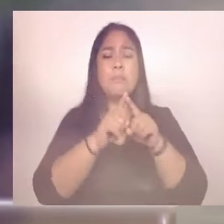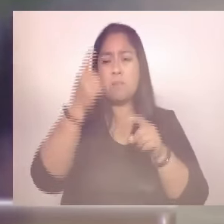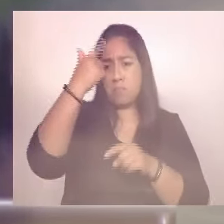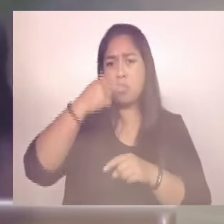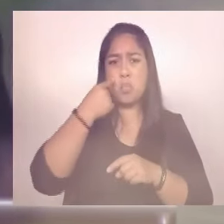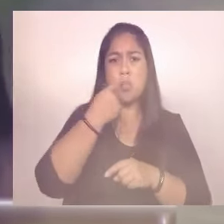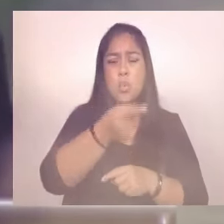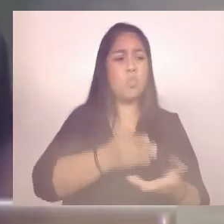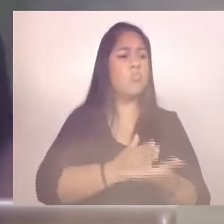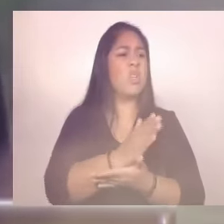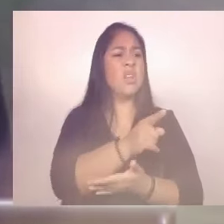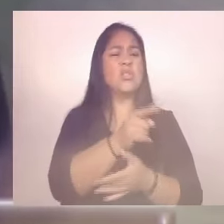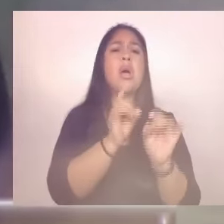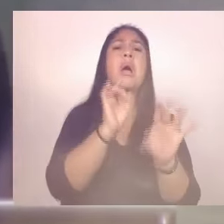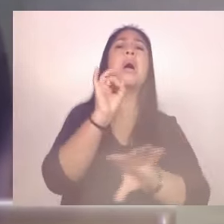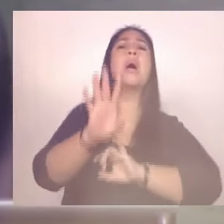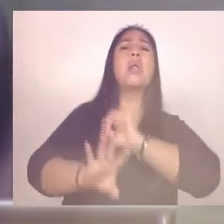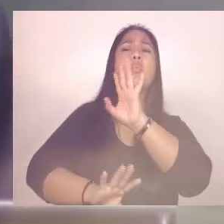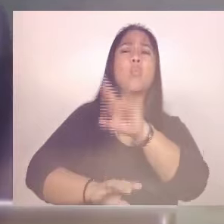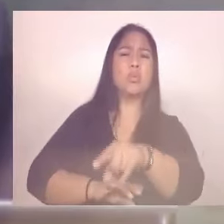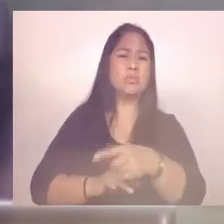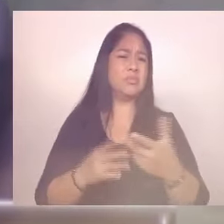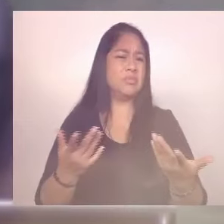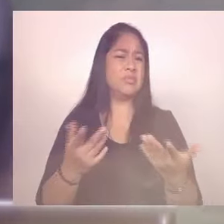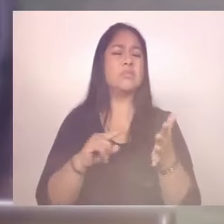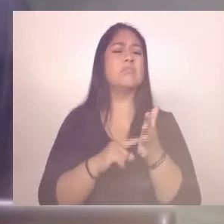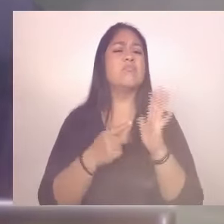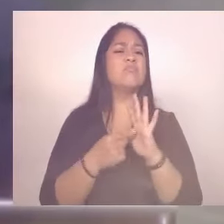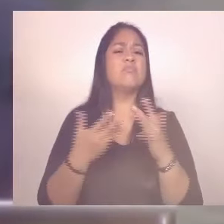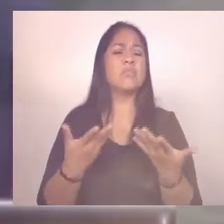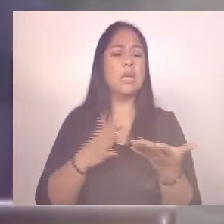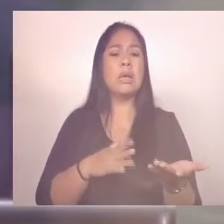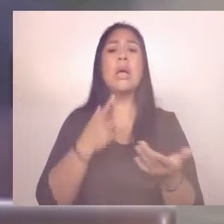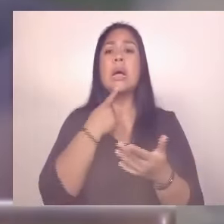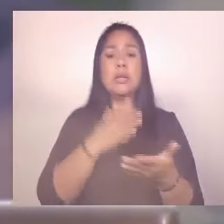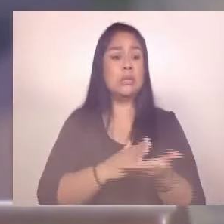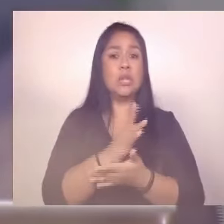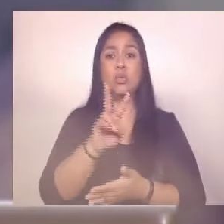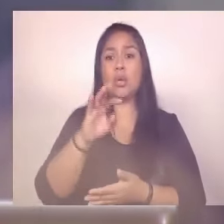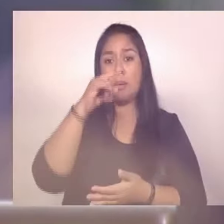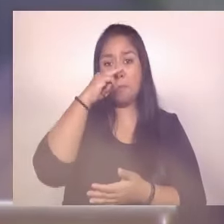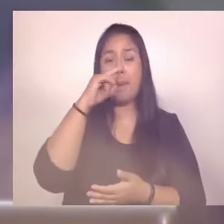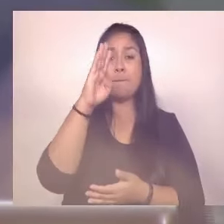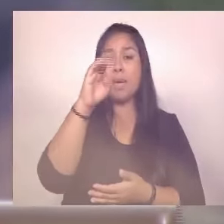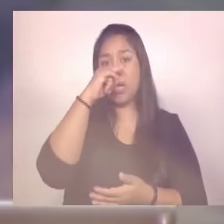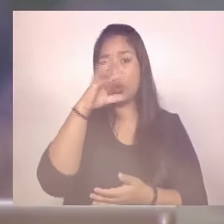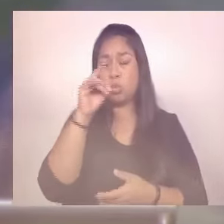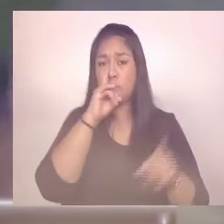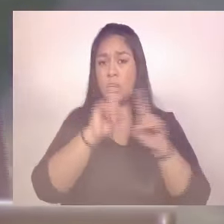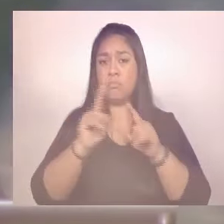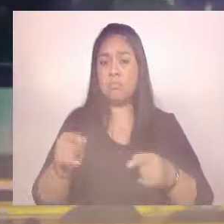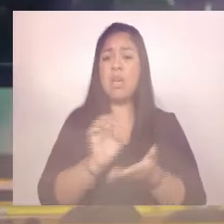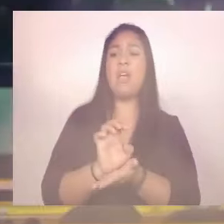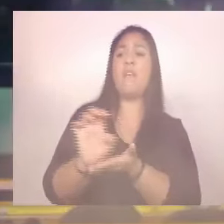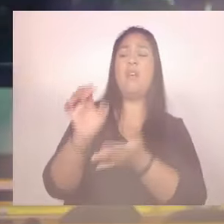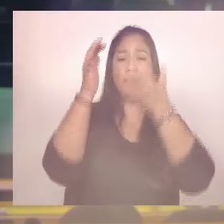por causa de un derecho que ejercen unos pocos. Me refiero al derecho de veto y con ello evitar que